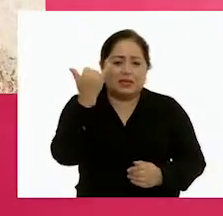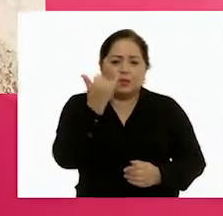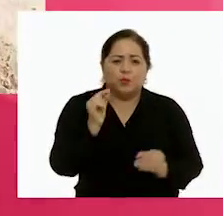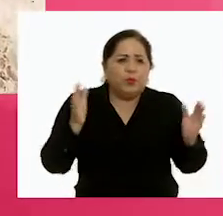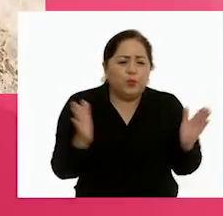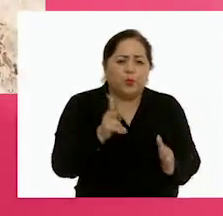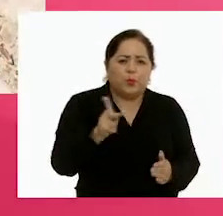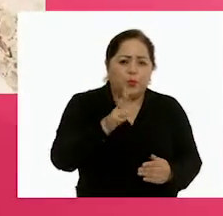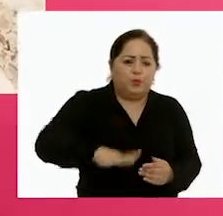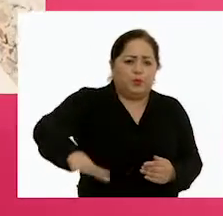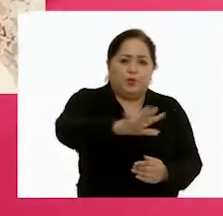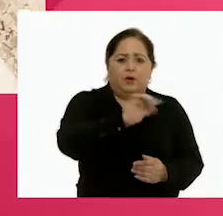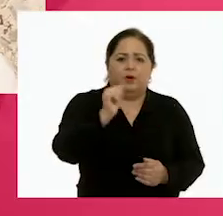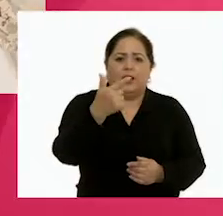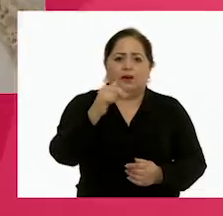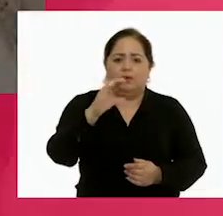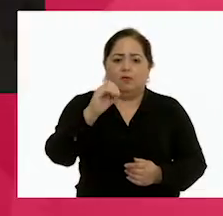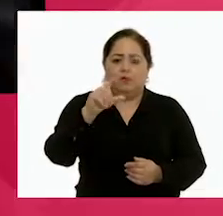pequeños poblados agrícolas.